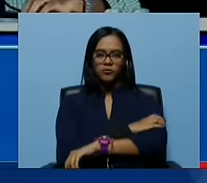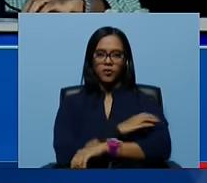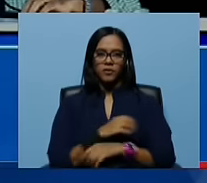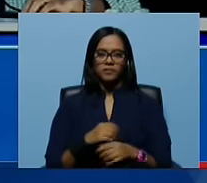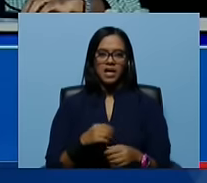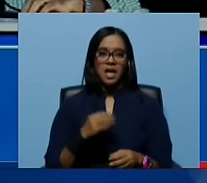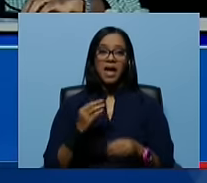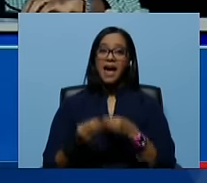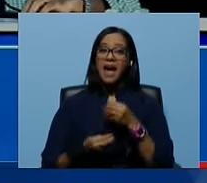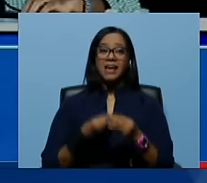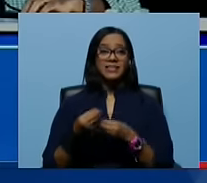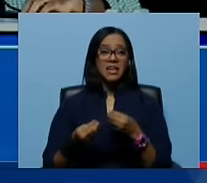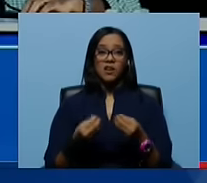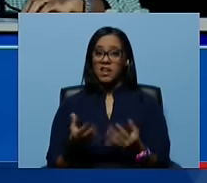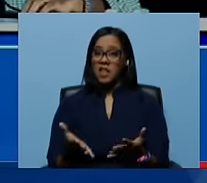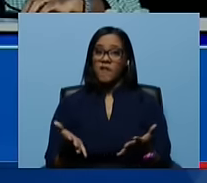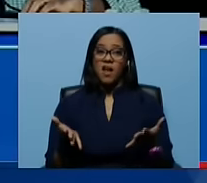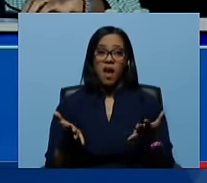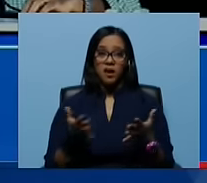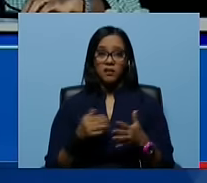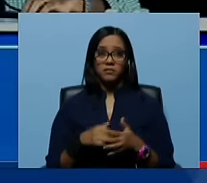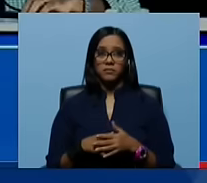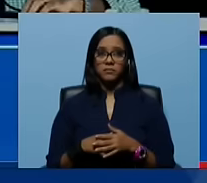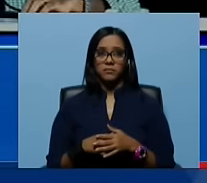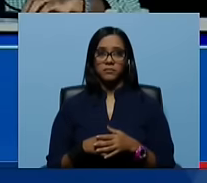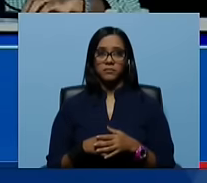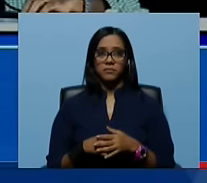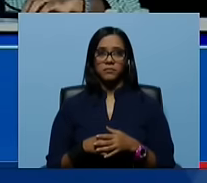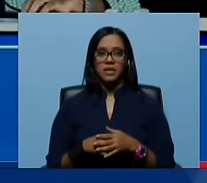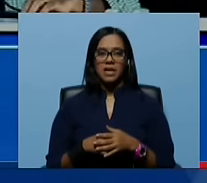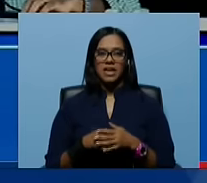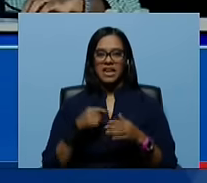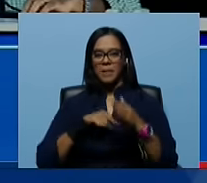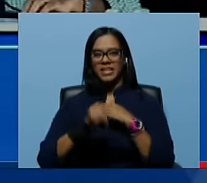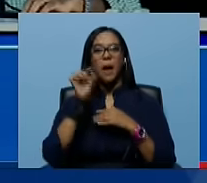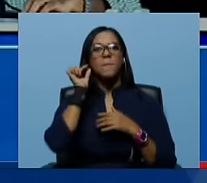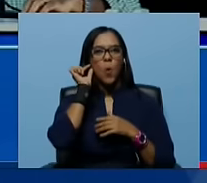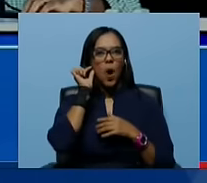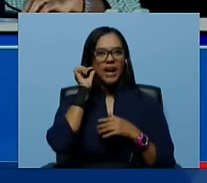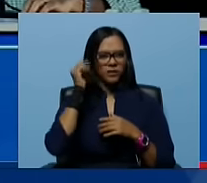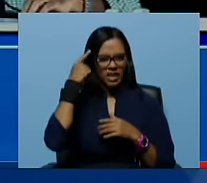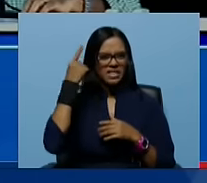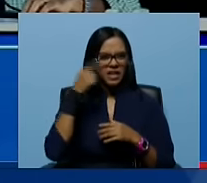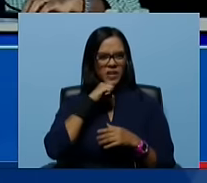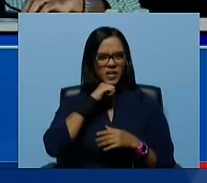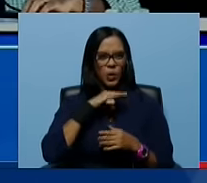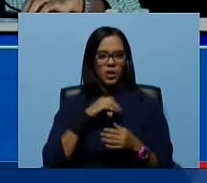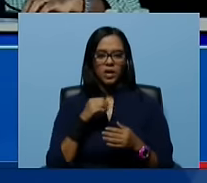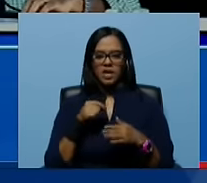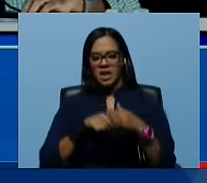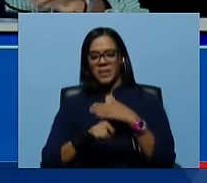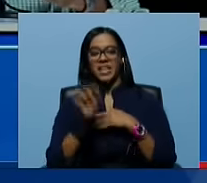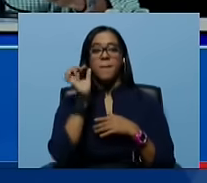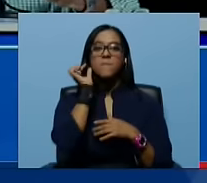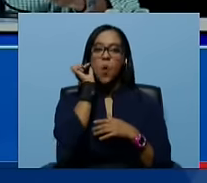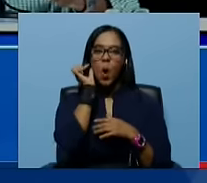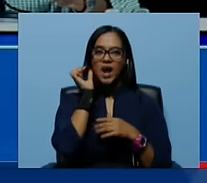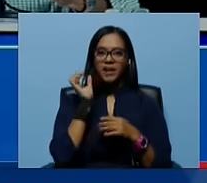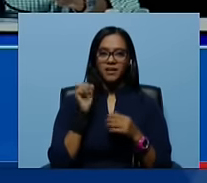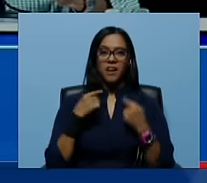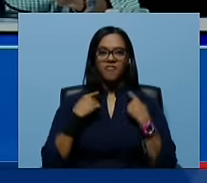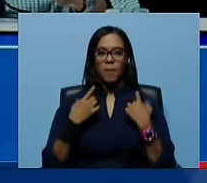Hacía lo que le daba la gana. Le metían mujeres. Ustedes saben el cuento. Les metían mujeres, era